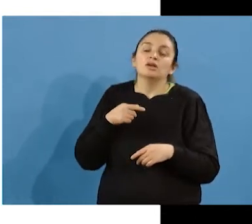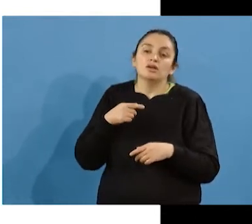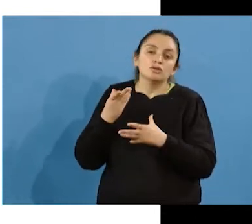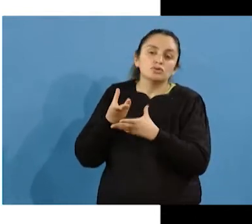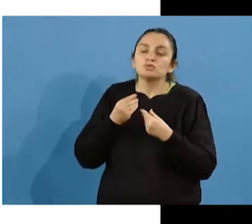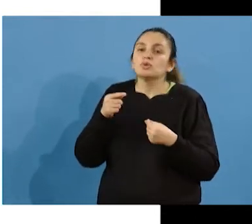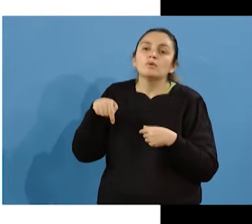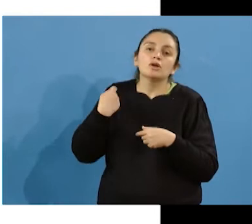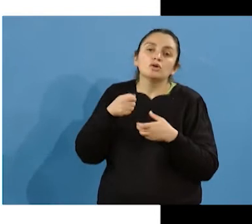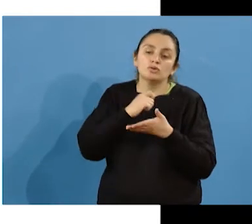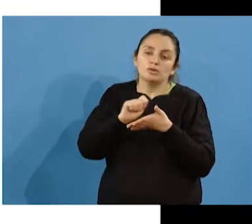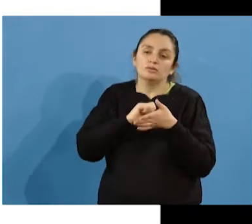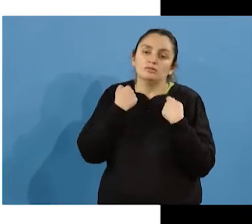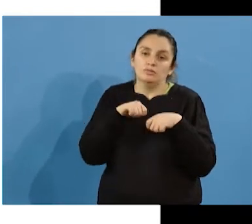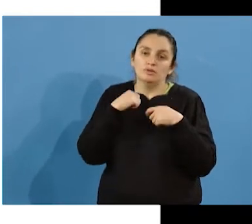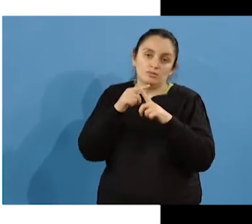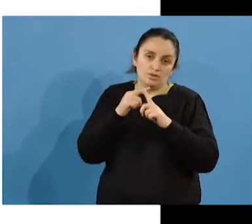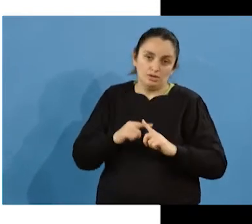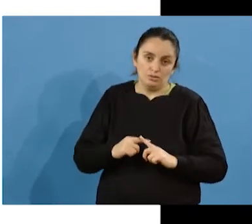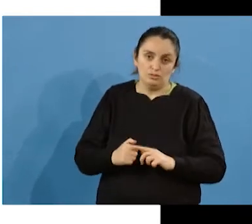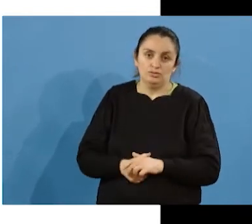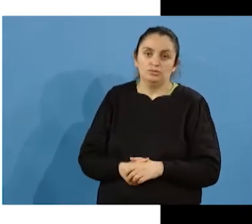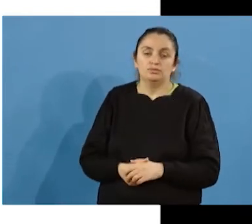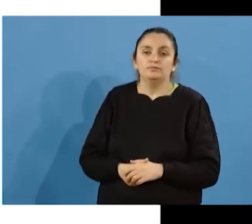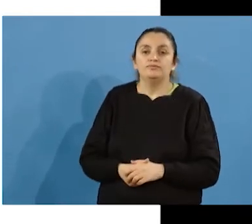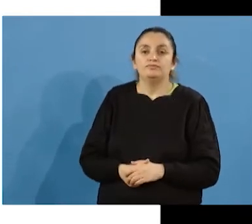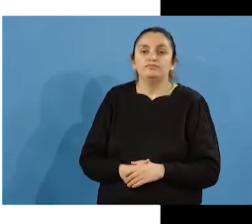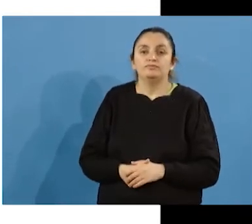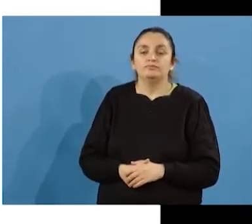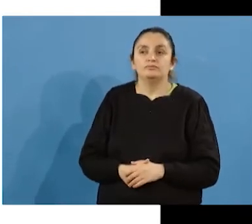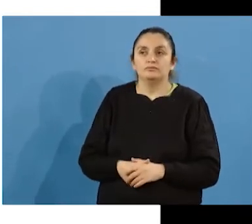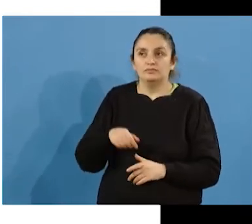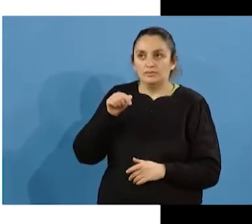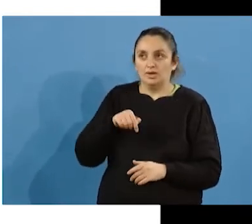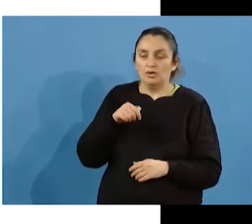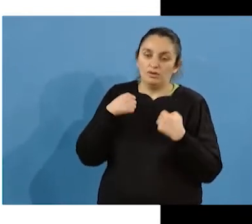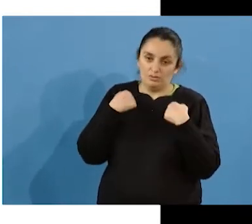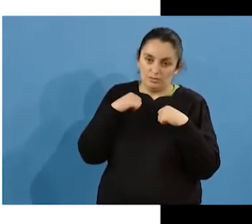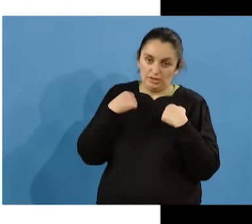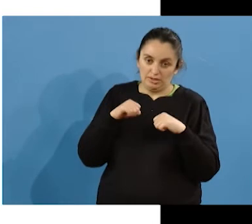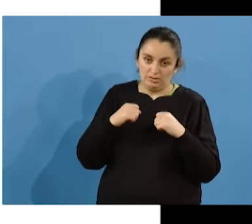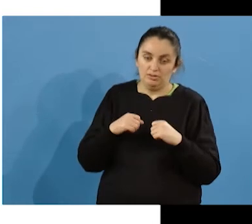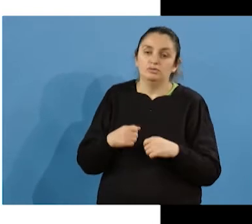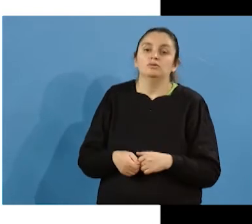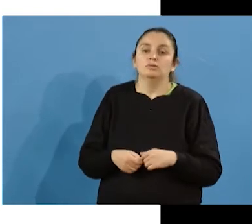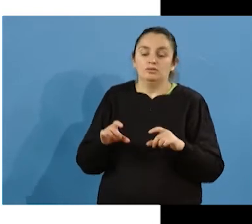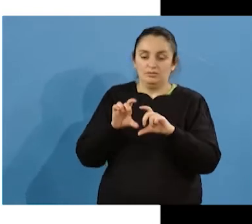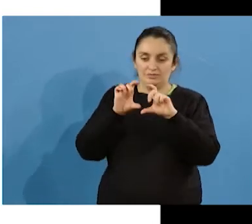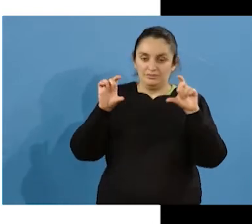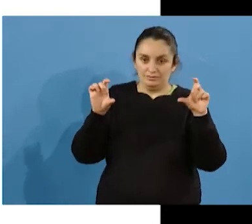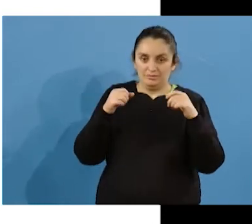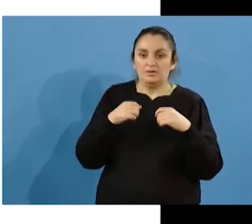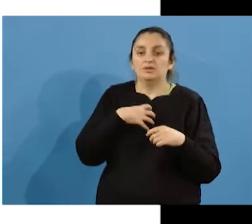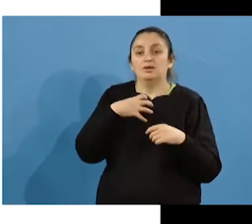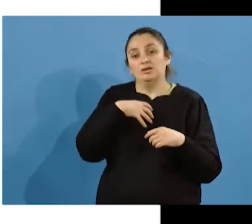ejercicios para otros cálculos bueno vamos con unos ejercicios combinados así terminamos